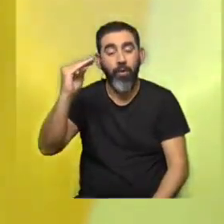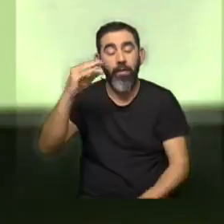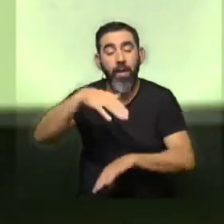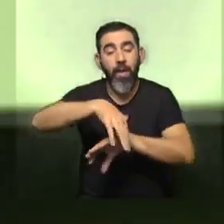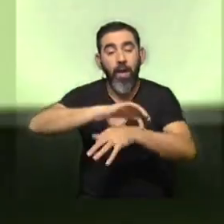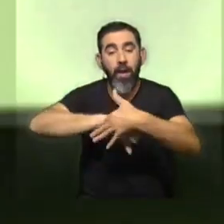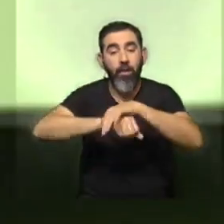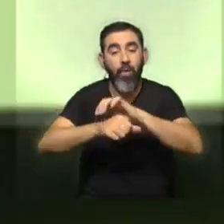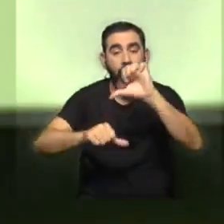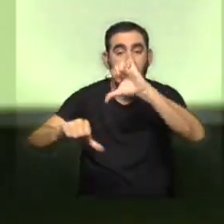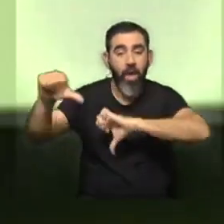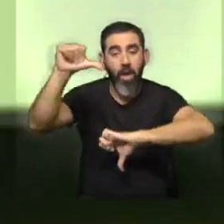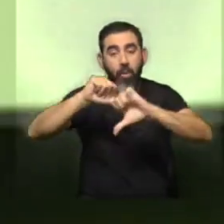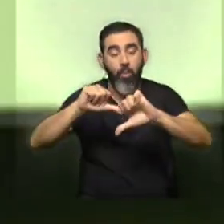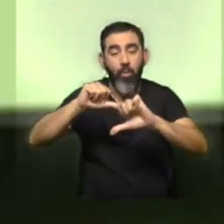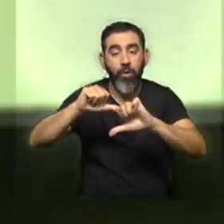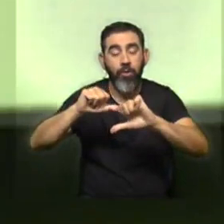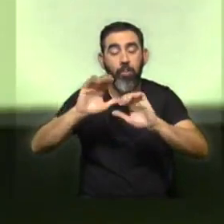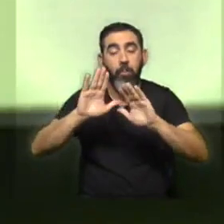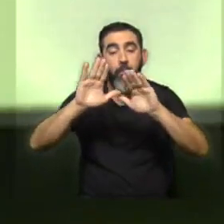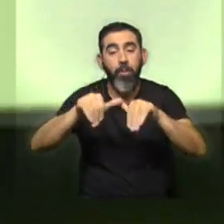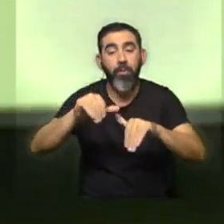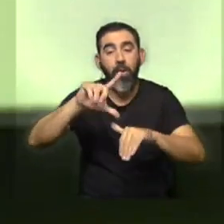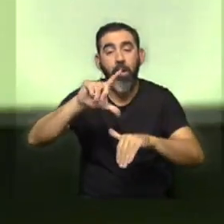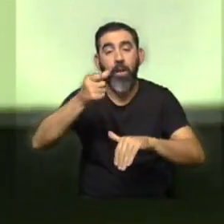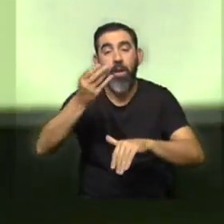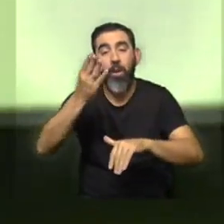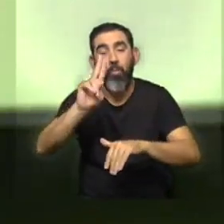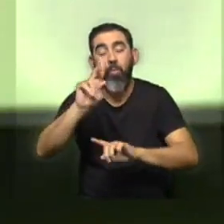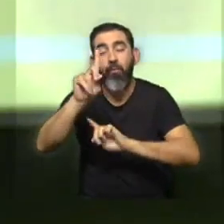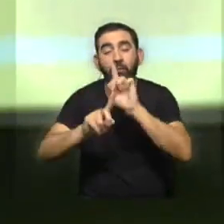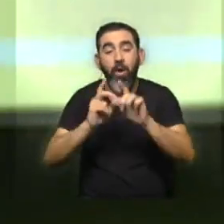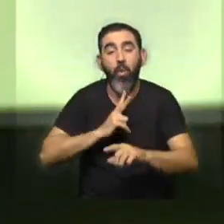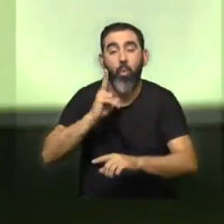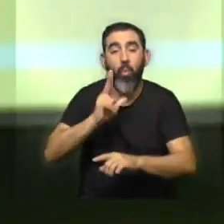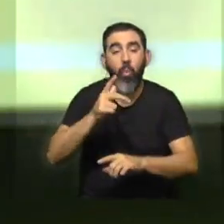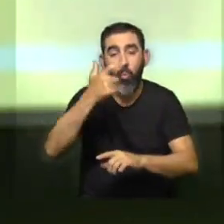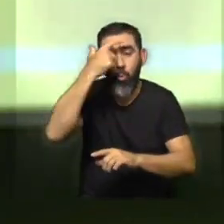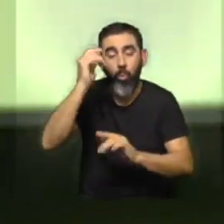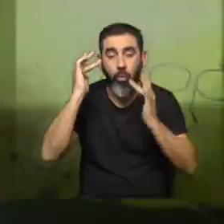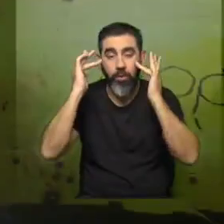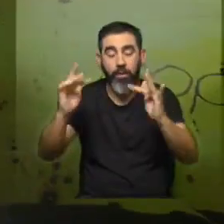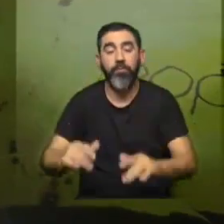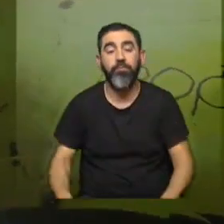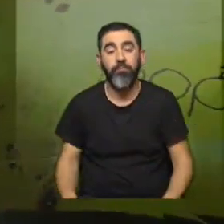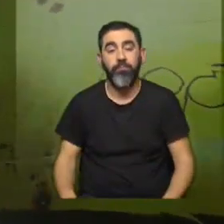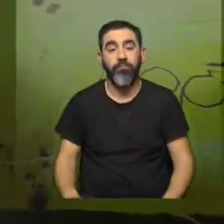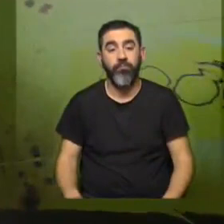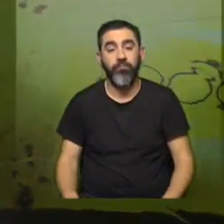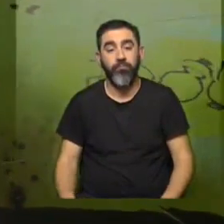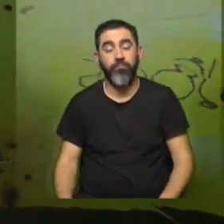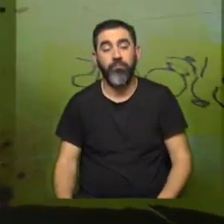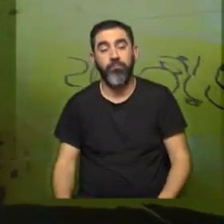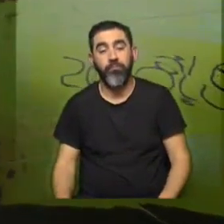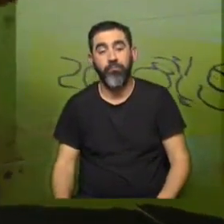Arqueología del Laboratorio de Arqueología del Paisaje y Patrimonio, el LAPU, de Facultad de Humanidades y Ciencias de la Educación. Primero, no sé